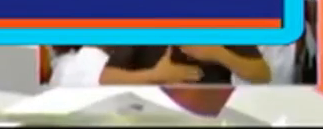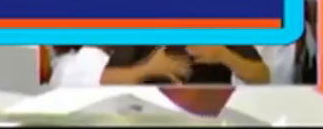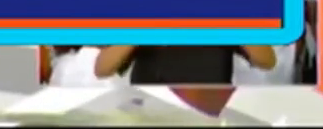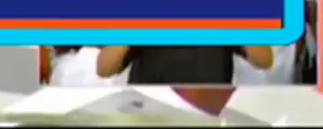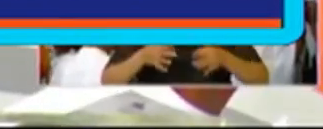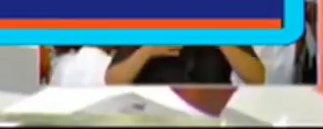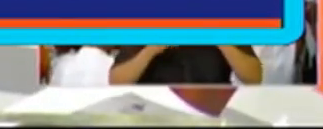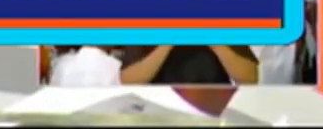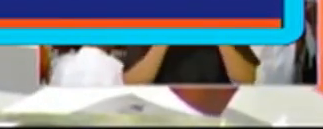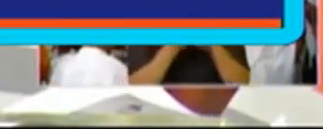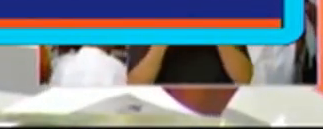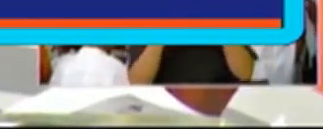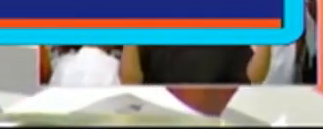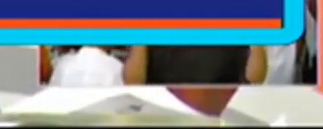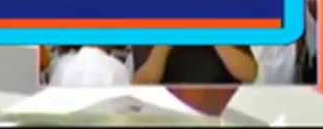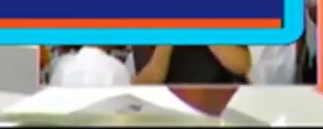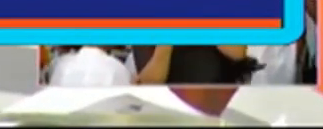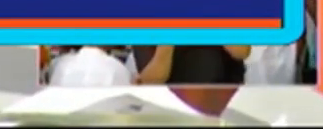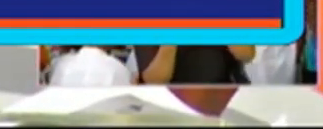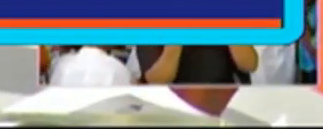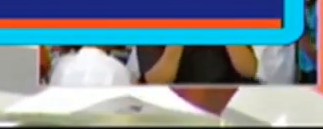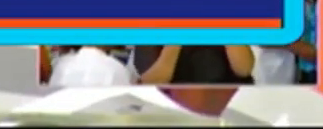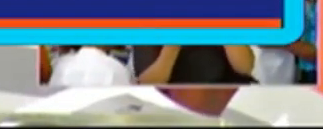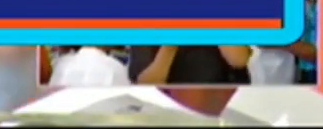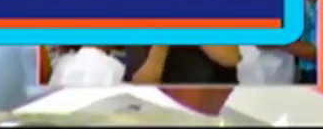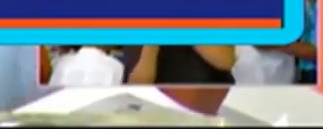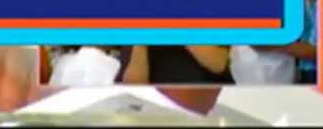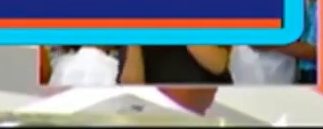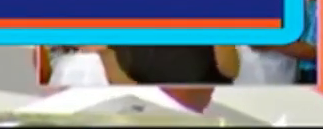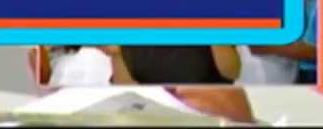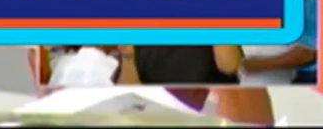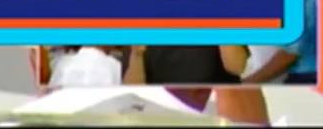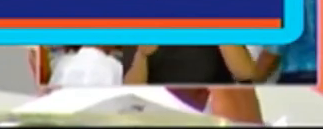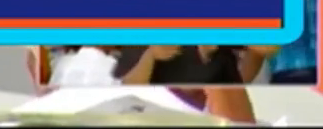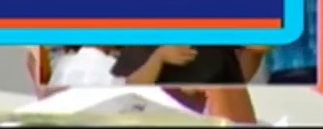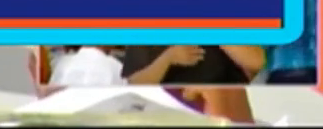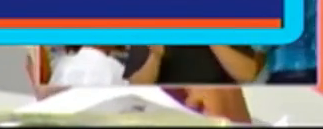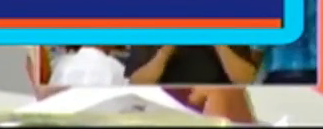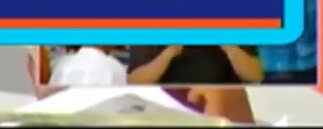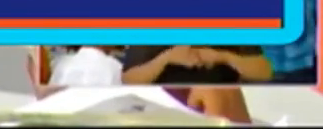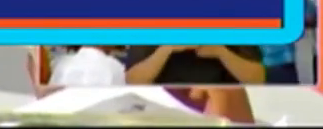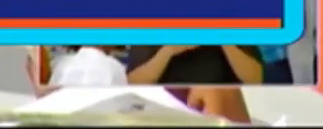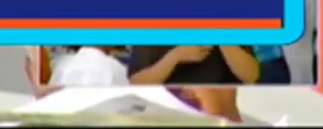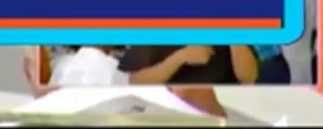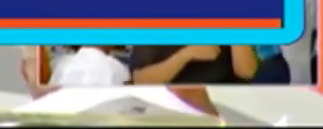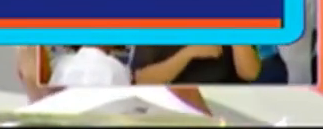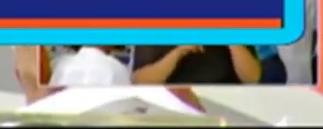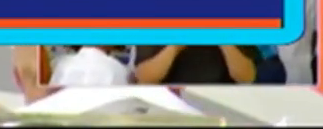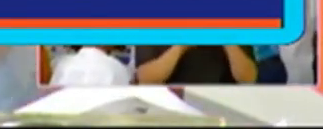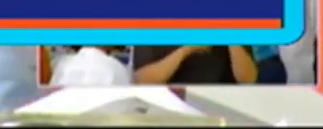toda la sociedad diversas alternativas, las escuelas públicas como esta que estamos hoy inaugurando, y